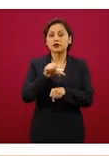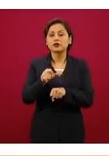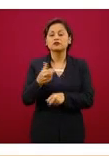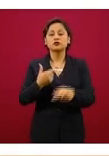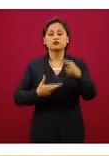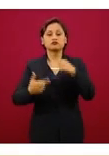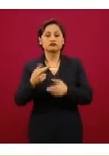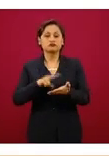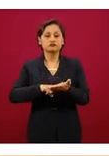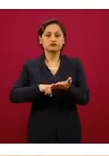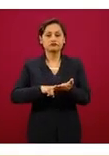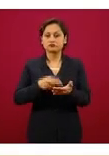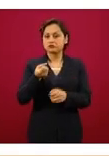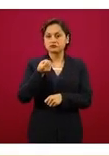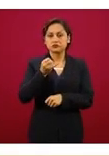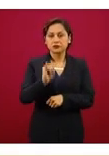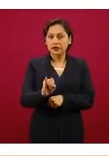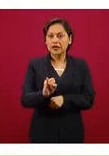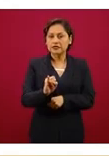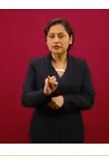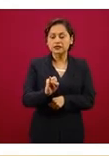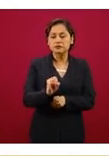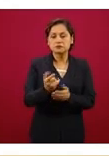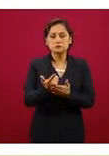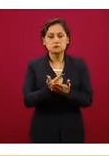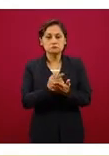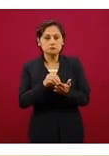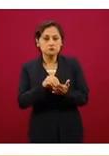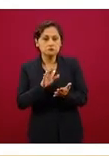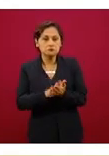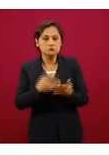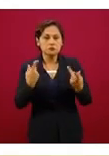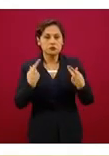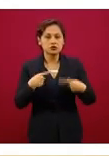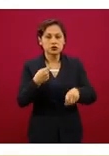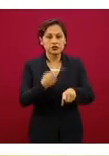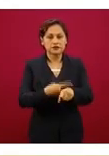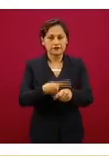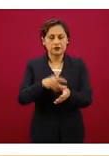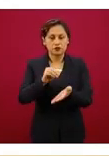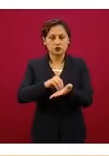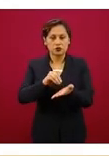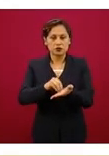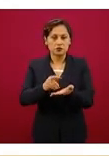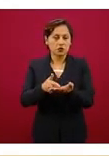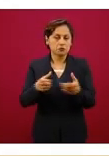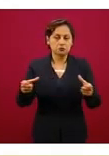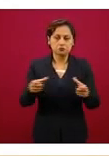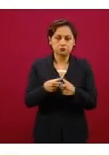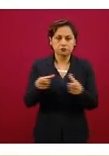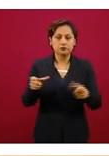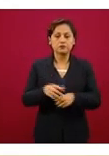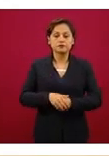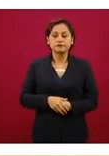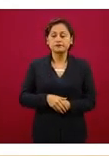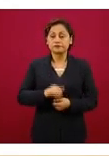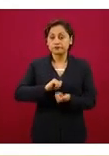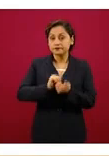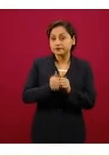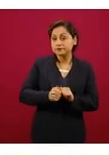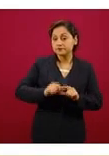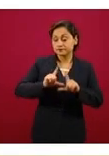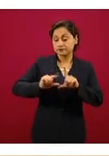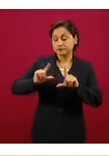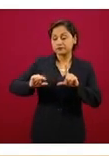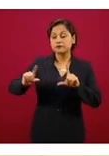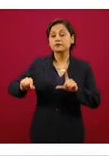más dinámico en la medida en que son los casos activos. En la siguiente diapositiva vemos estos casos activos también de